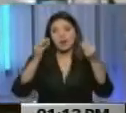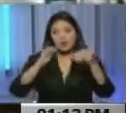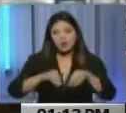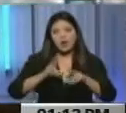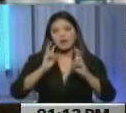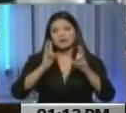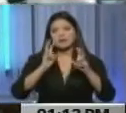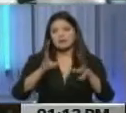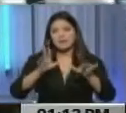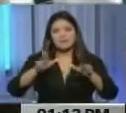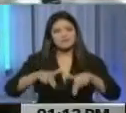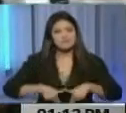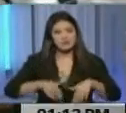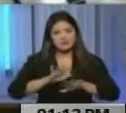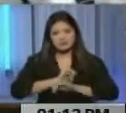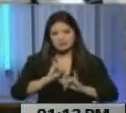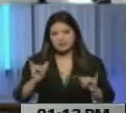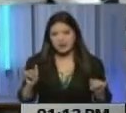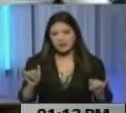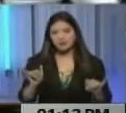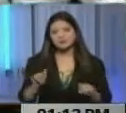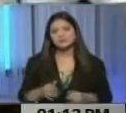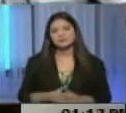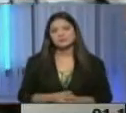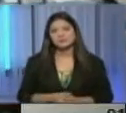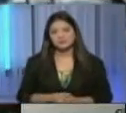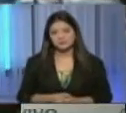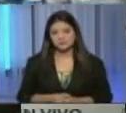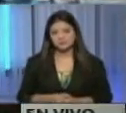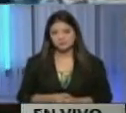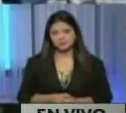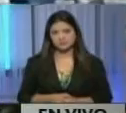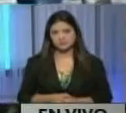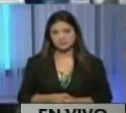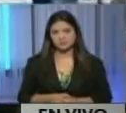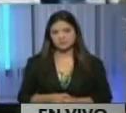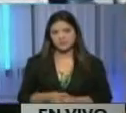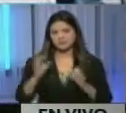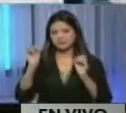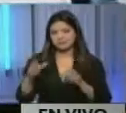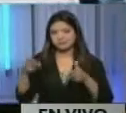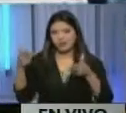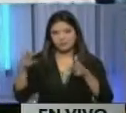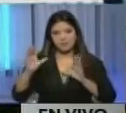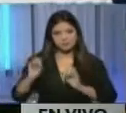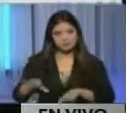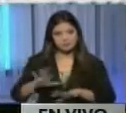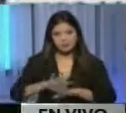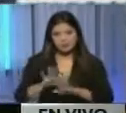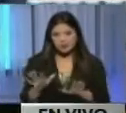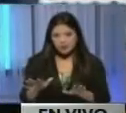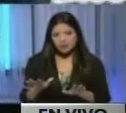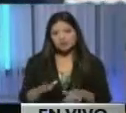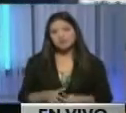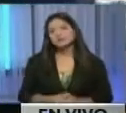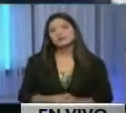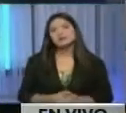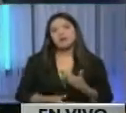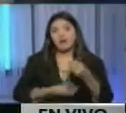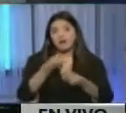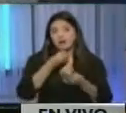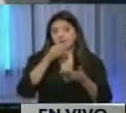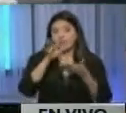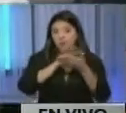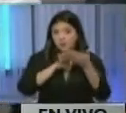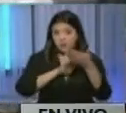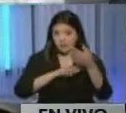materia de cese al fuego y hostilidades bilateral y definitivo y dejación de las armas, para lo cual elaborarán una hoja